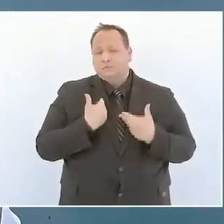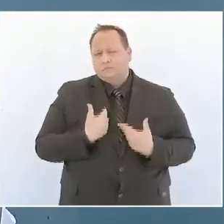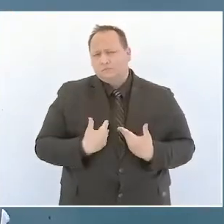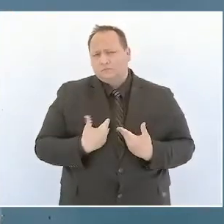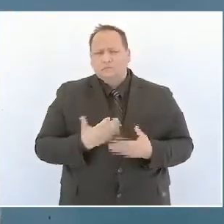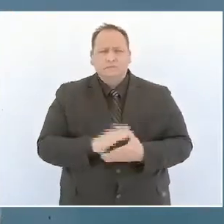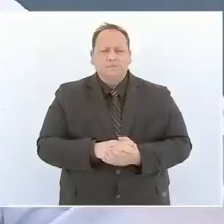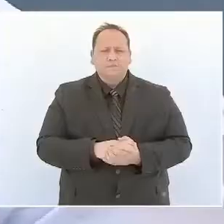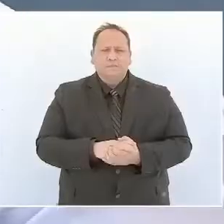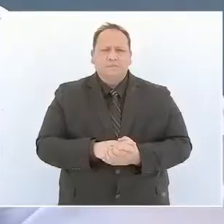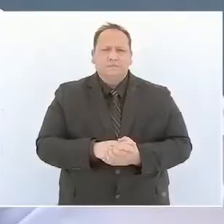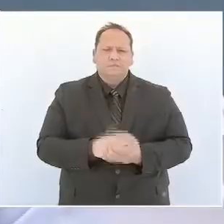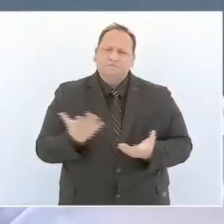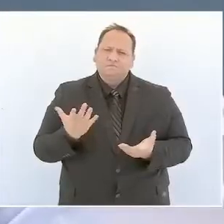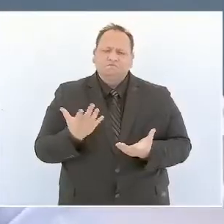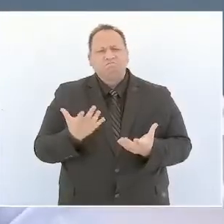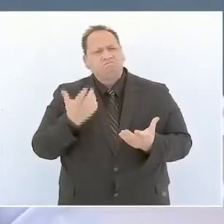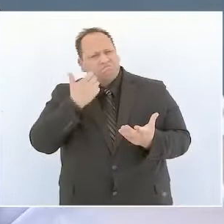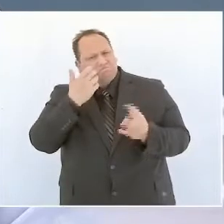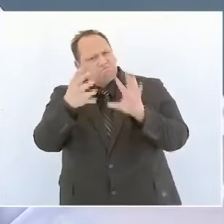quiero